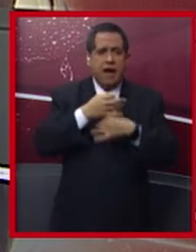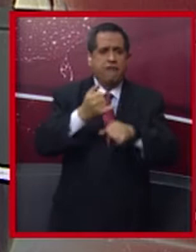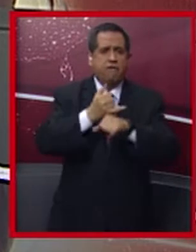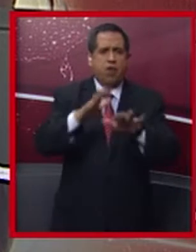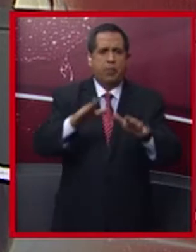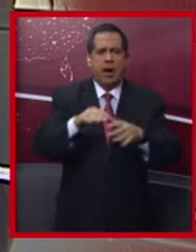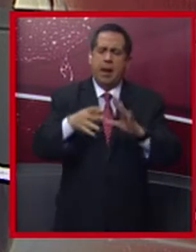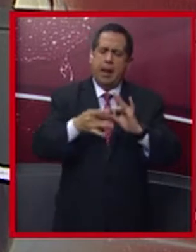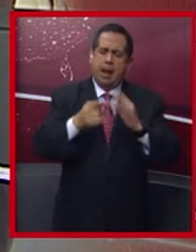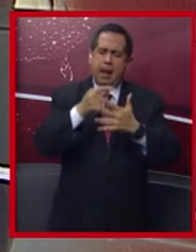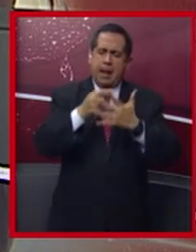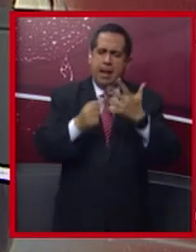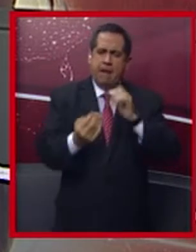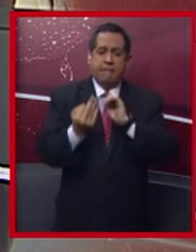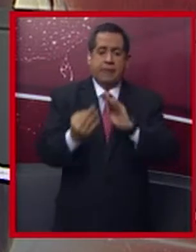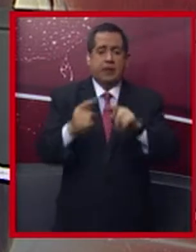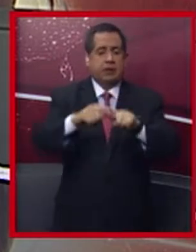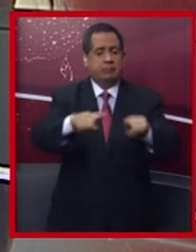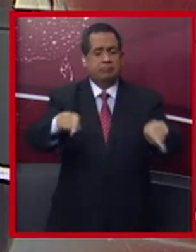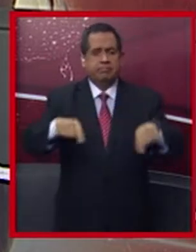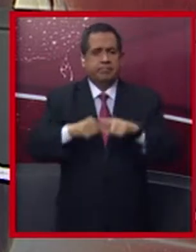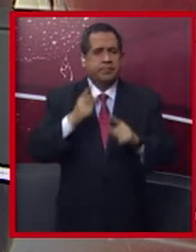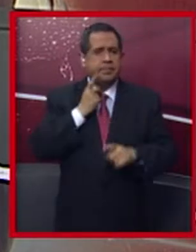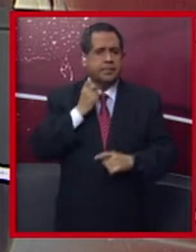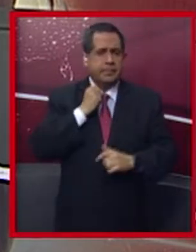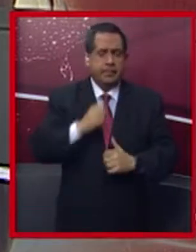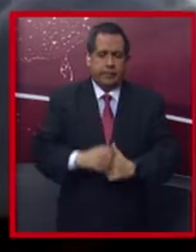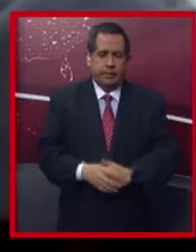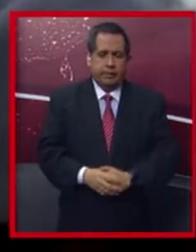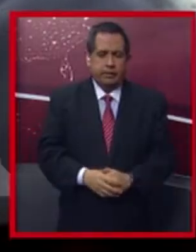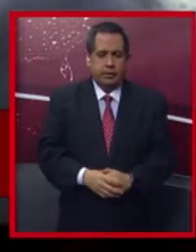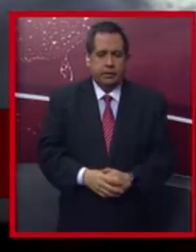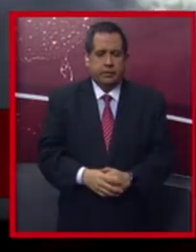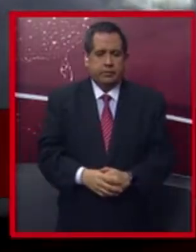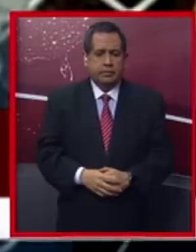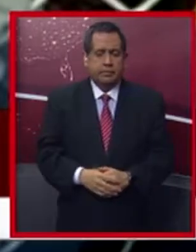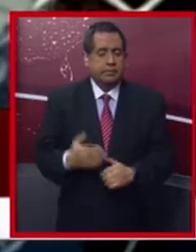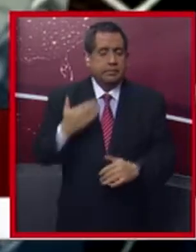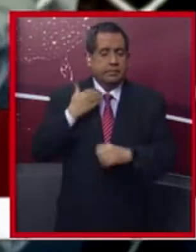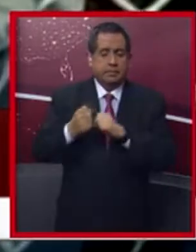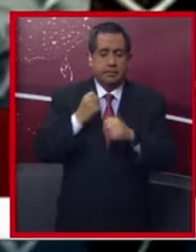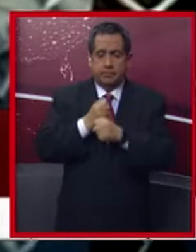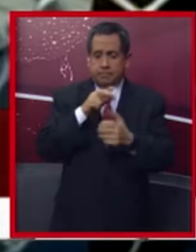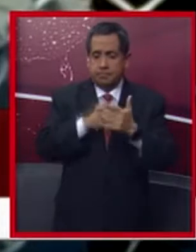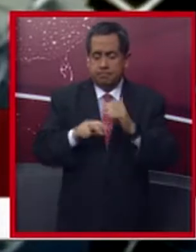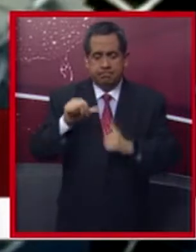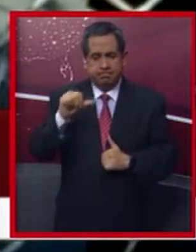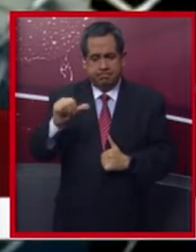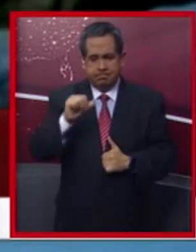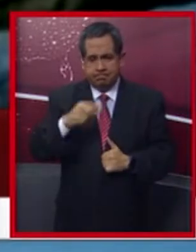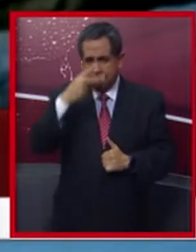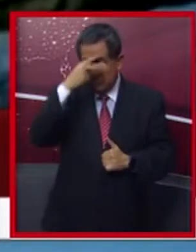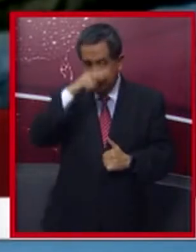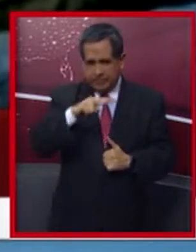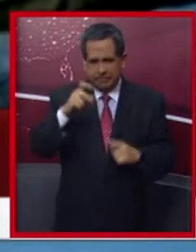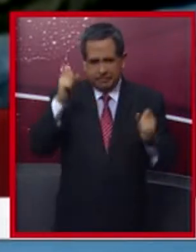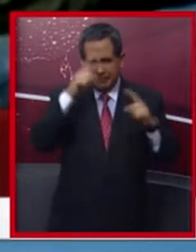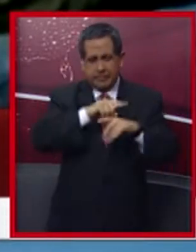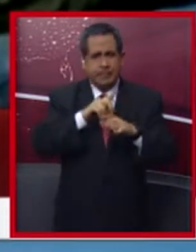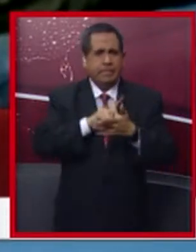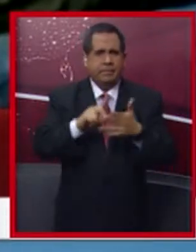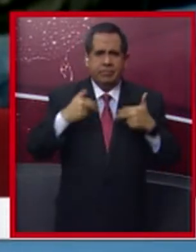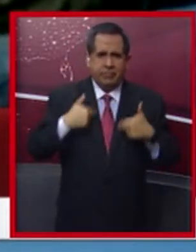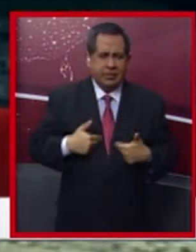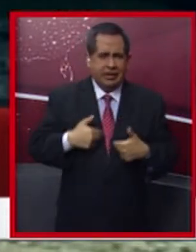de actividades ante el Pleno de la Permanente. En 2016, México atravesó una coyuntura crítica de derechos